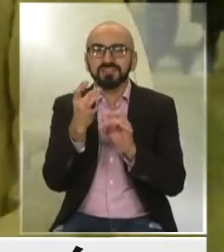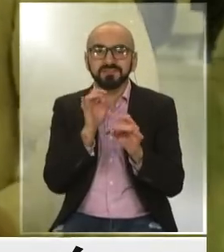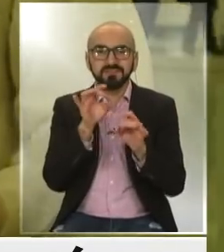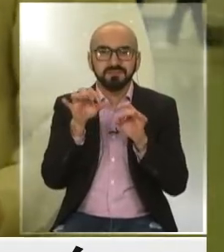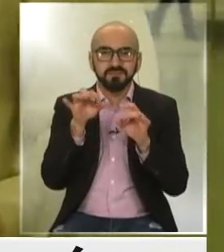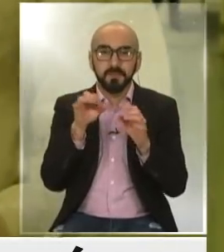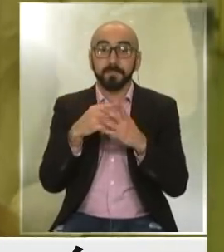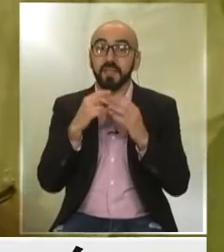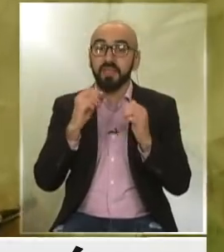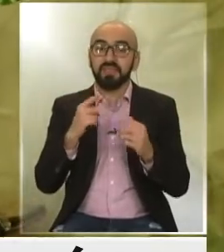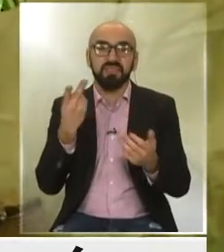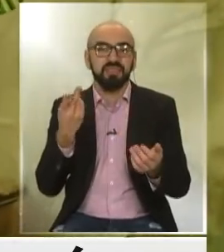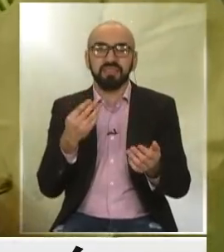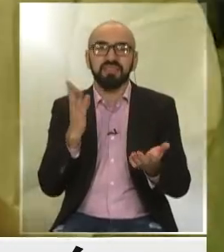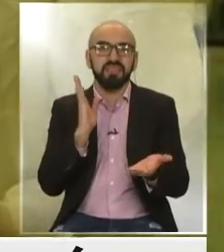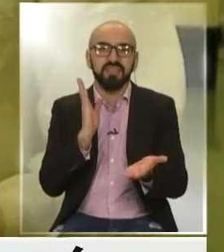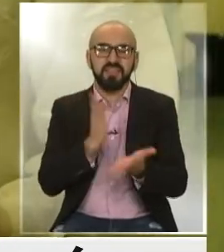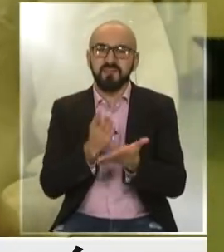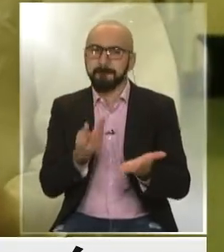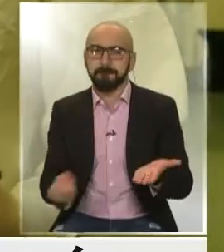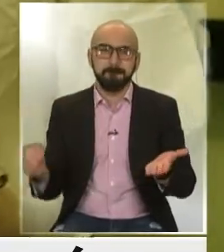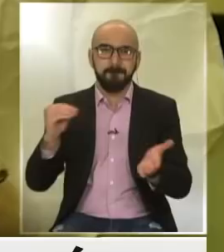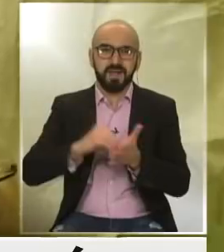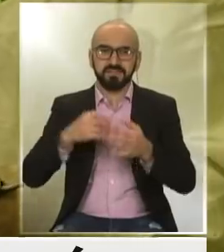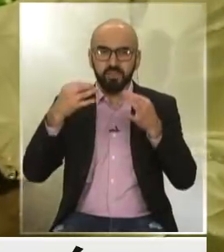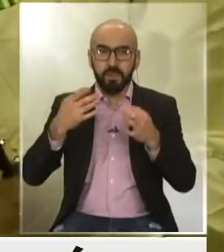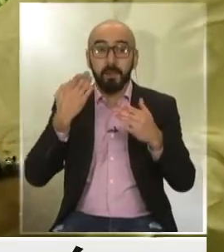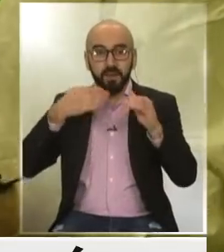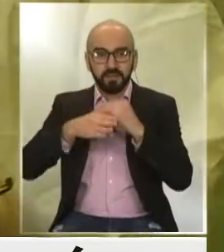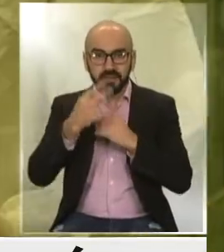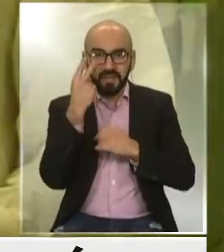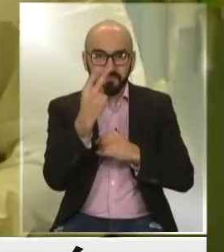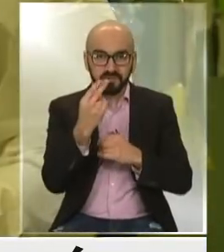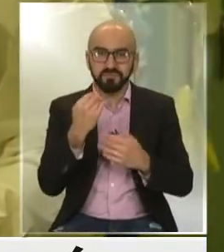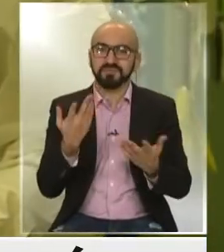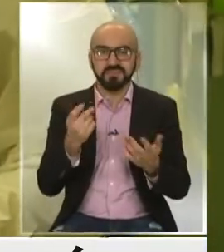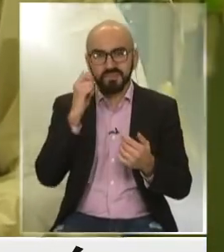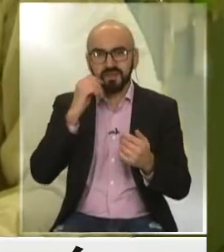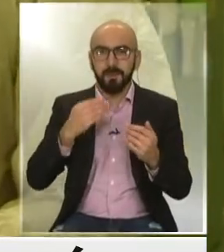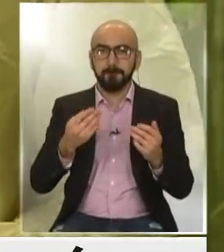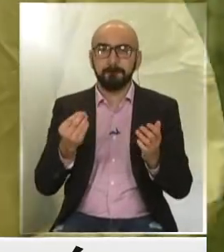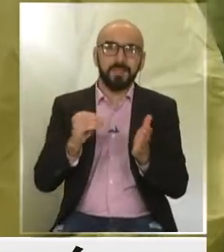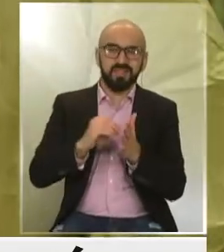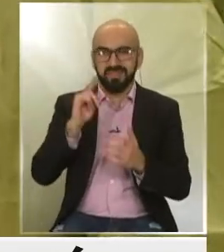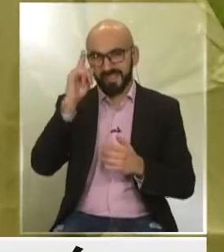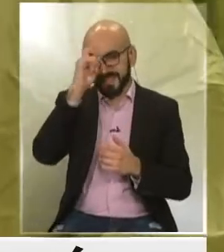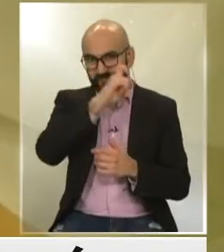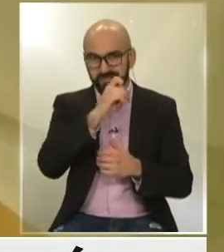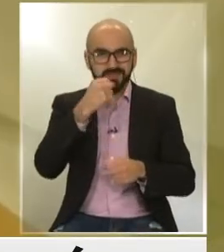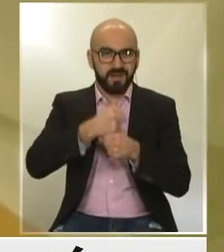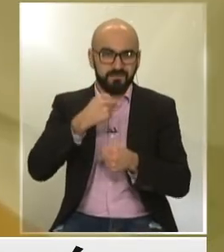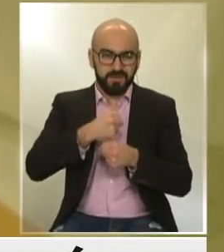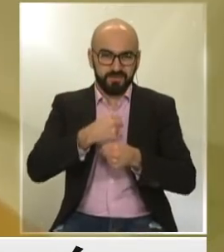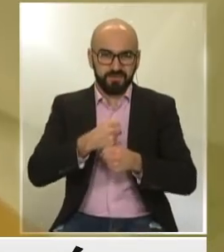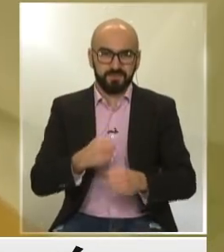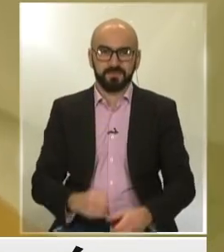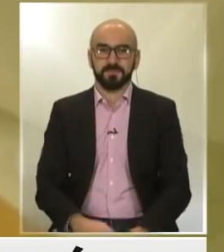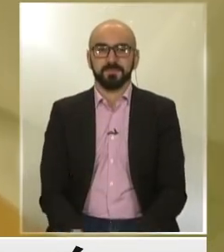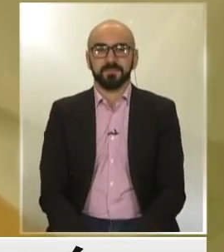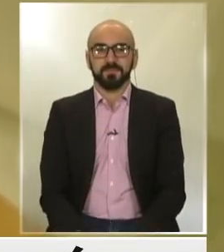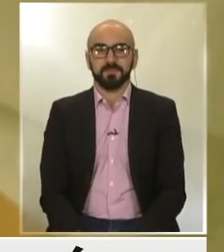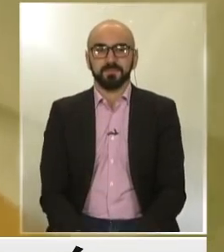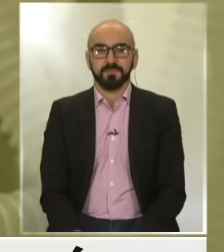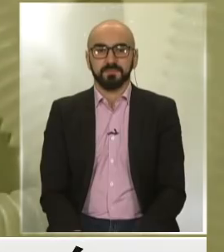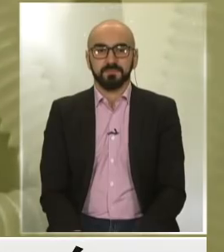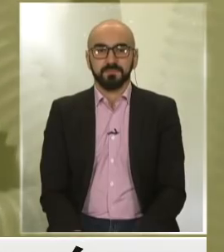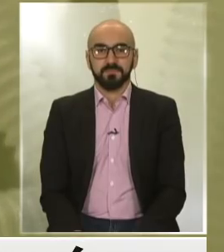redoblar la seguridad para poder entrar a ver a este paciente, lo que hace aún más difícil el trabajo de los médicos en este lugar.